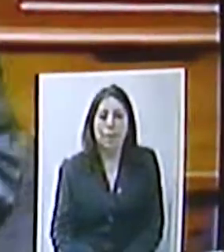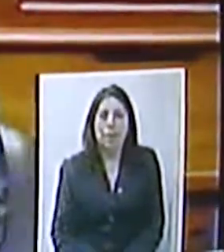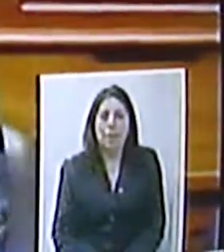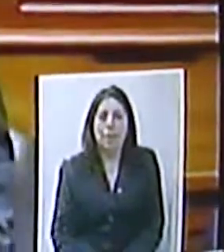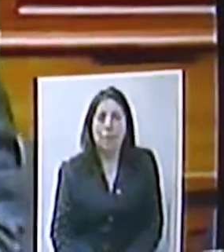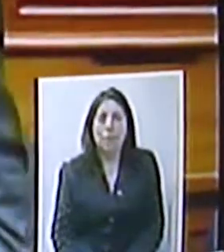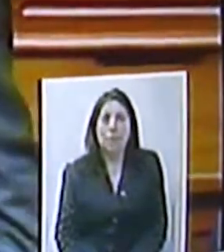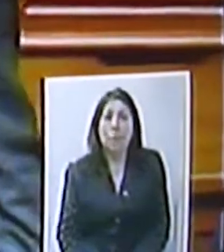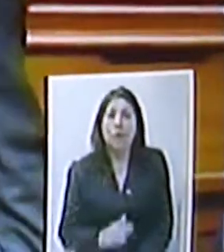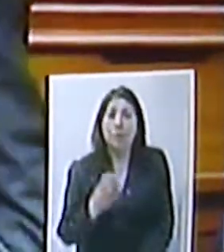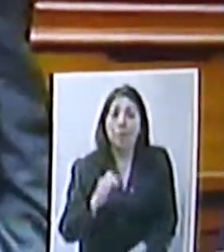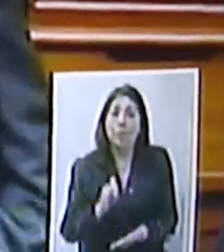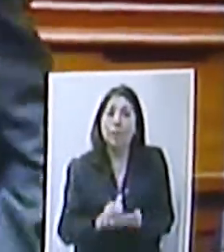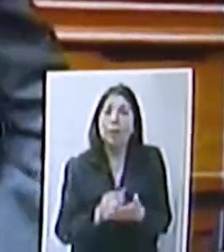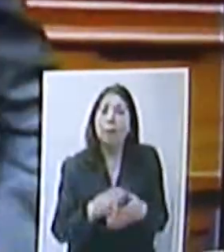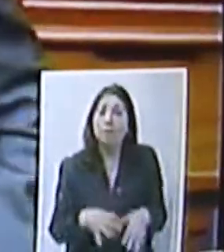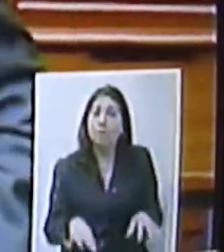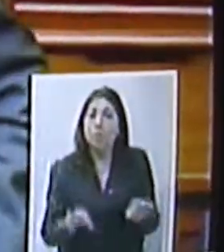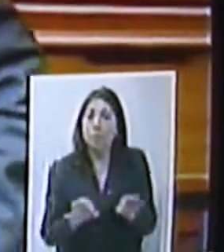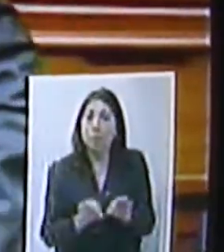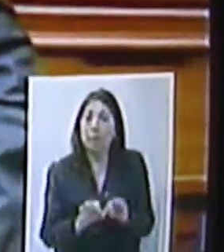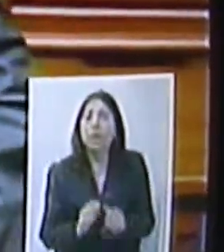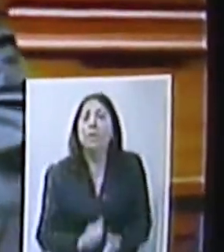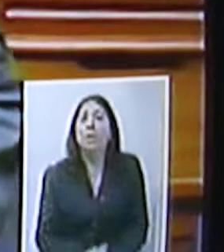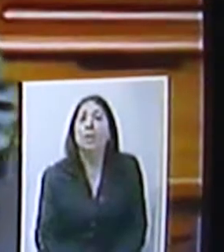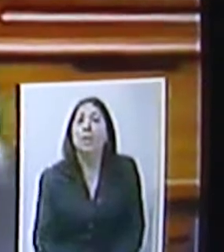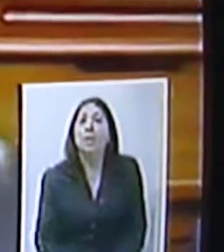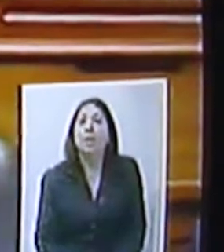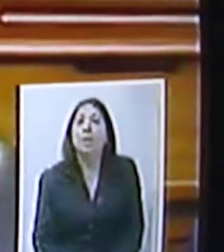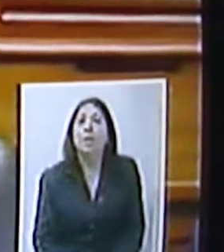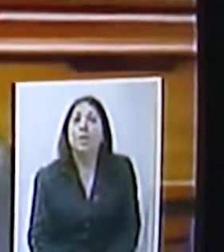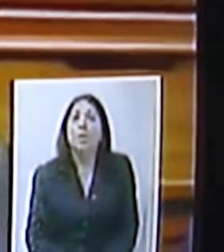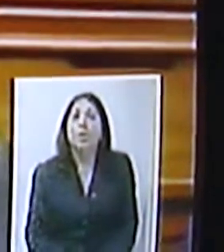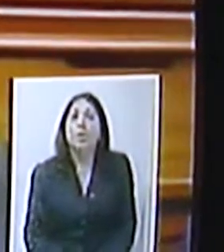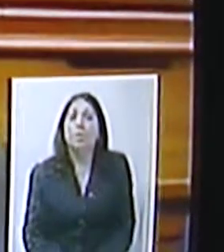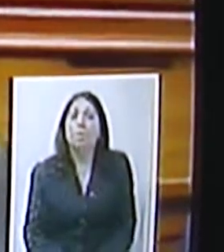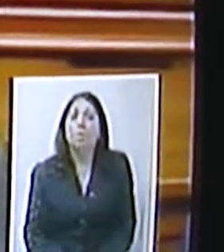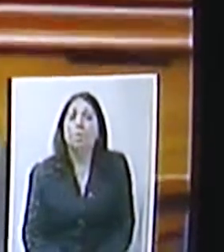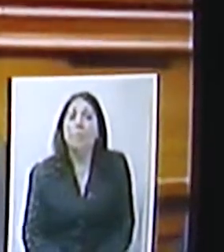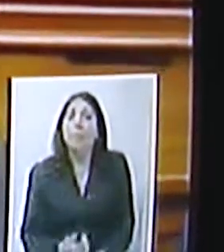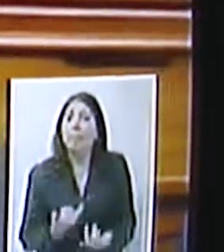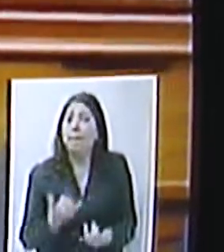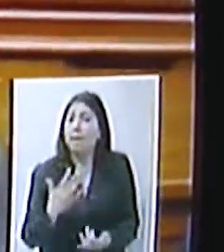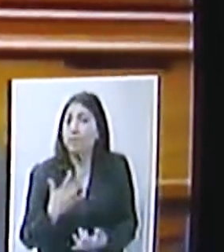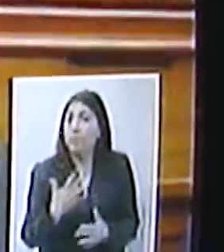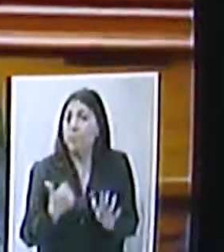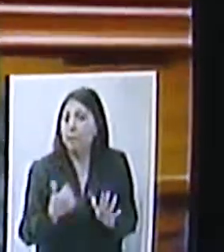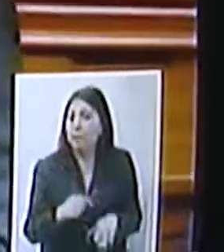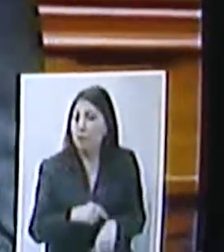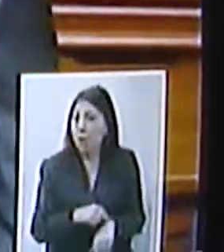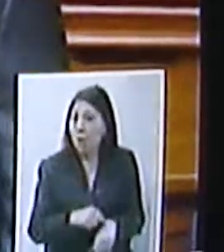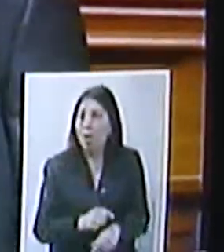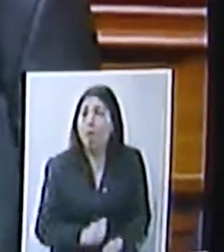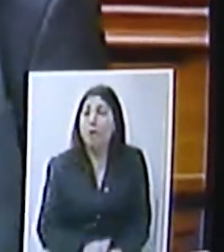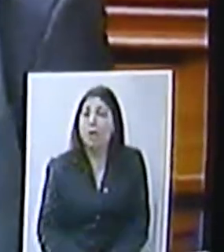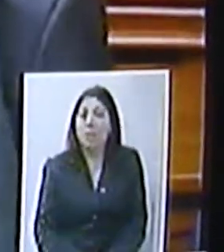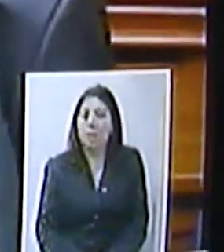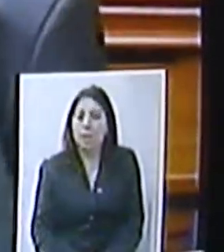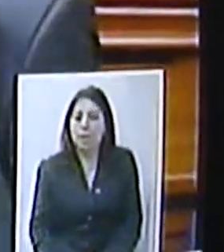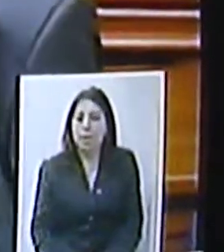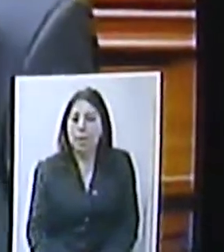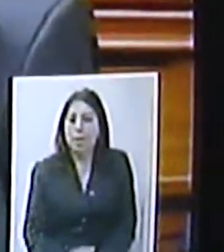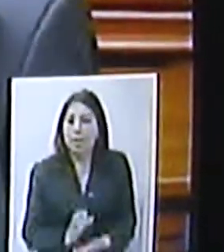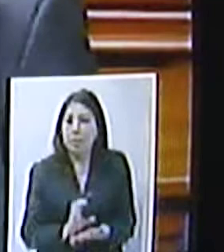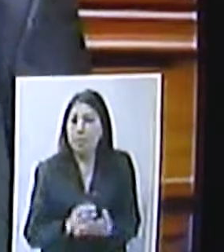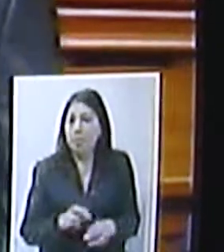que es importante y oportuno de que dispongamos 5 o 6 horas en el seno